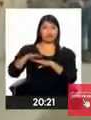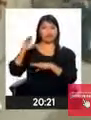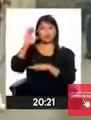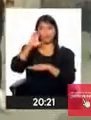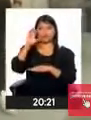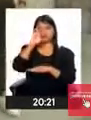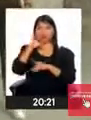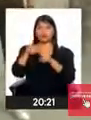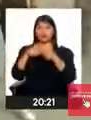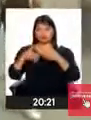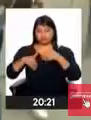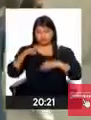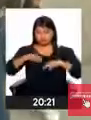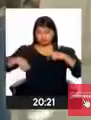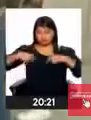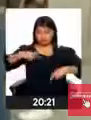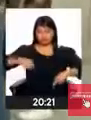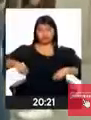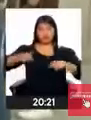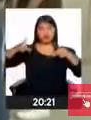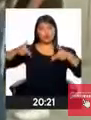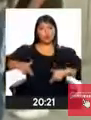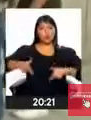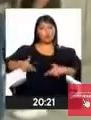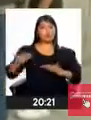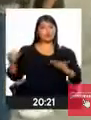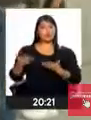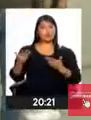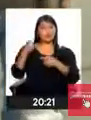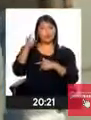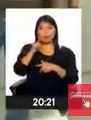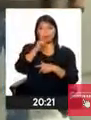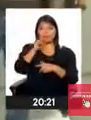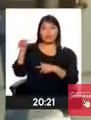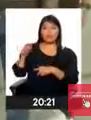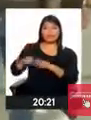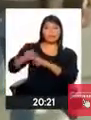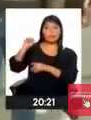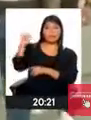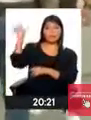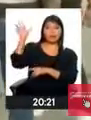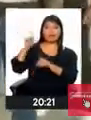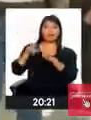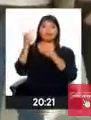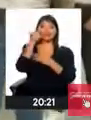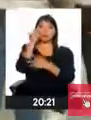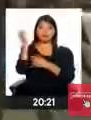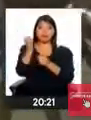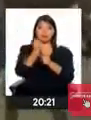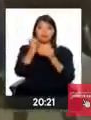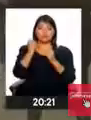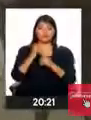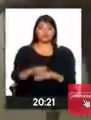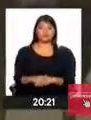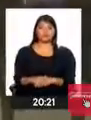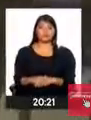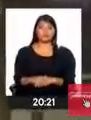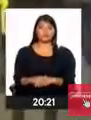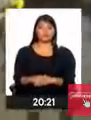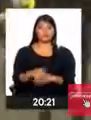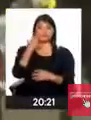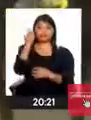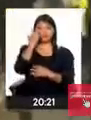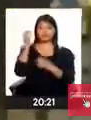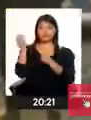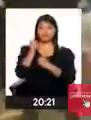búsqueda de las armas de fuego que los delincuentes habrían arrojado por algún lugar de esta zona de San Martín de Porres. San Martín de